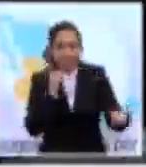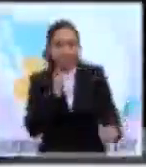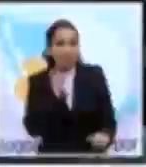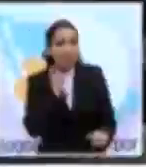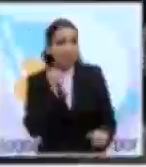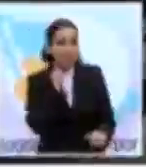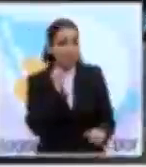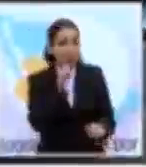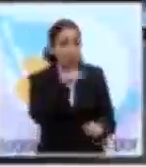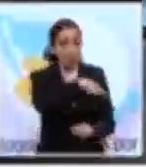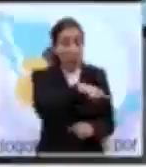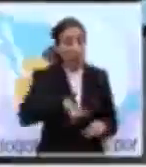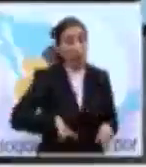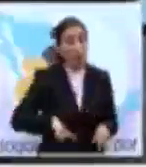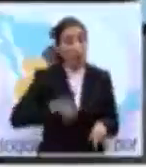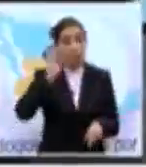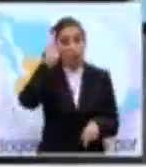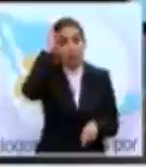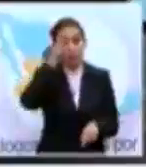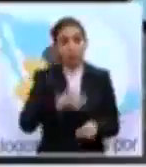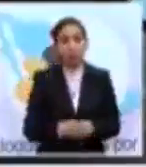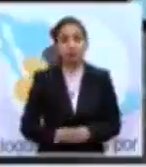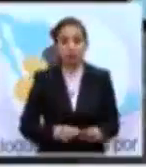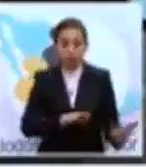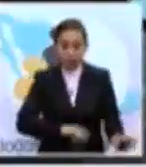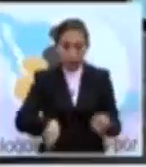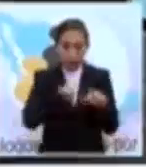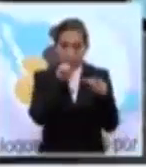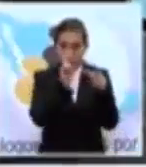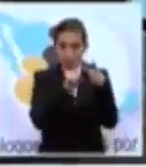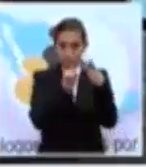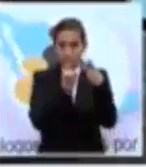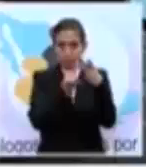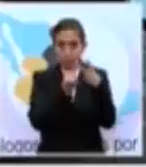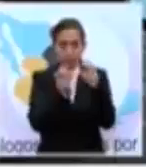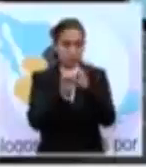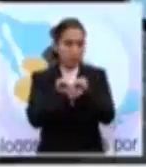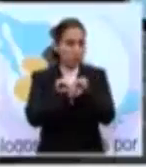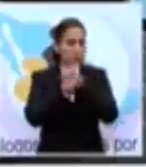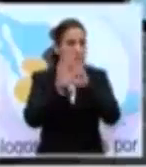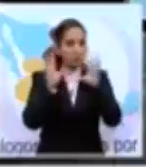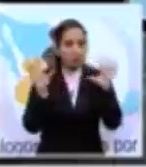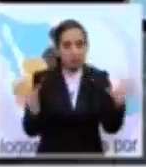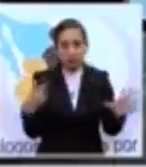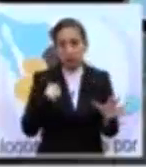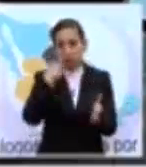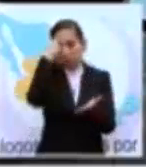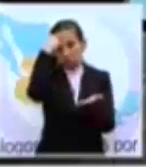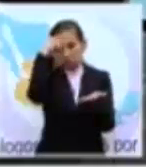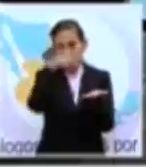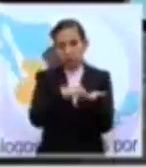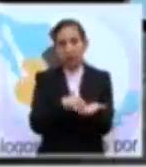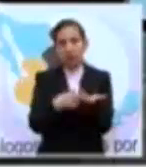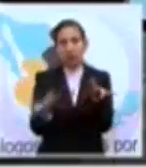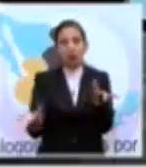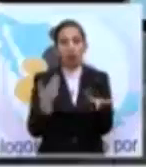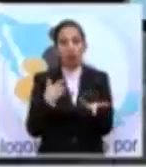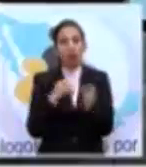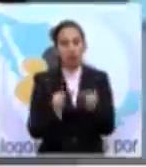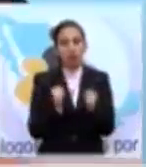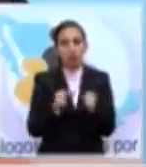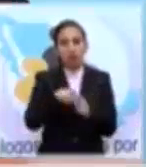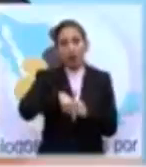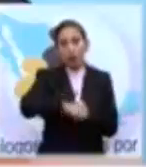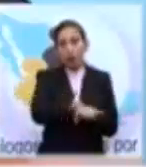asumir su responsabilidad el gobierno federal. En segundo lugar, y obviamente creo y estoy convencido que esto pasa por hacer